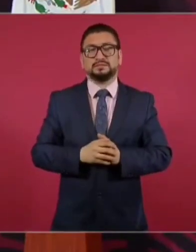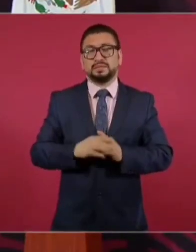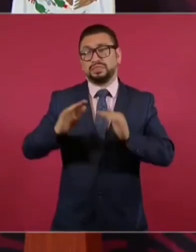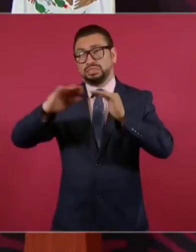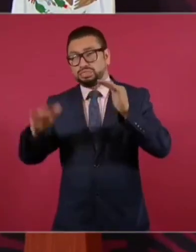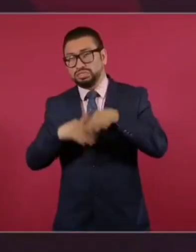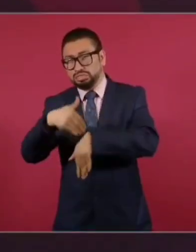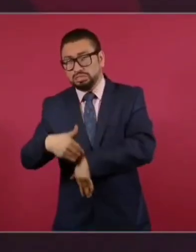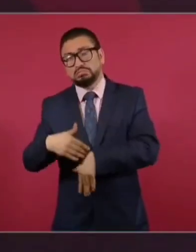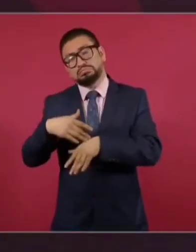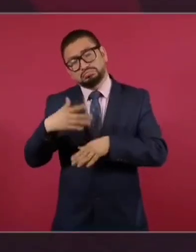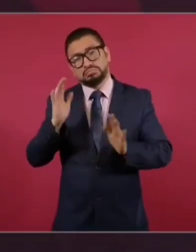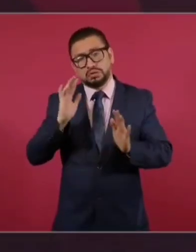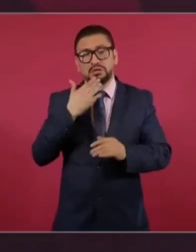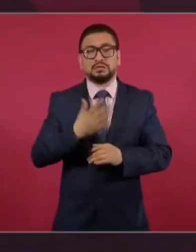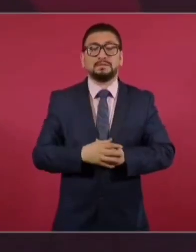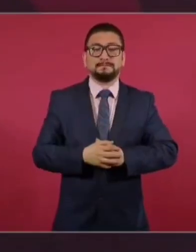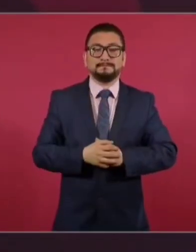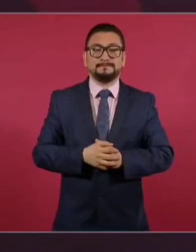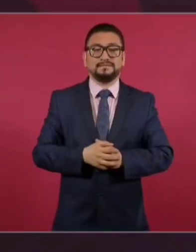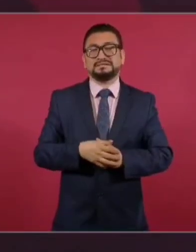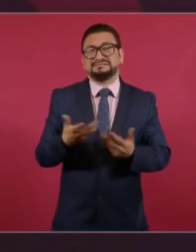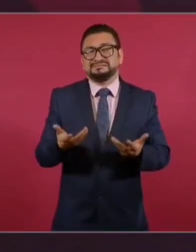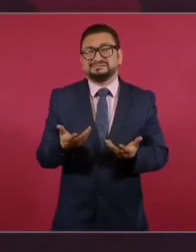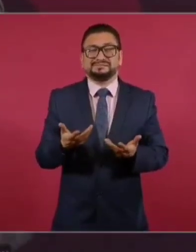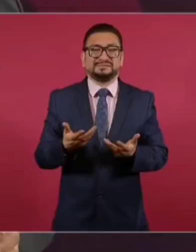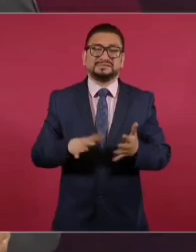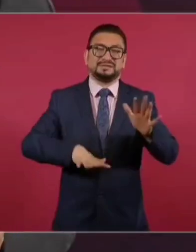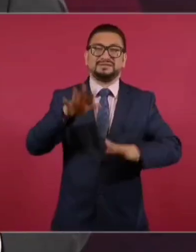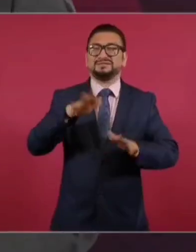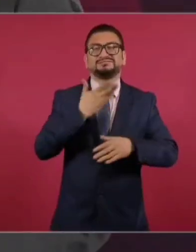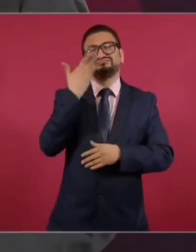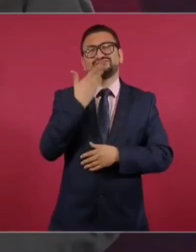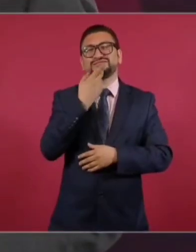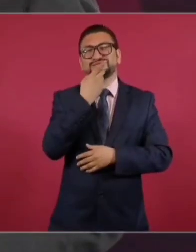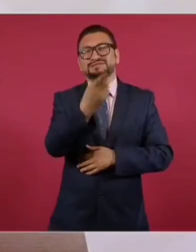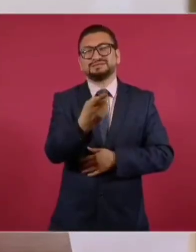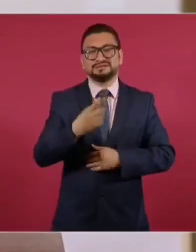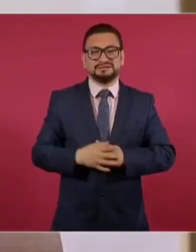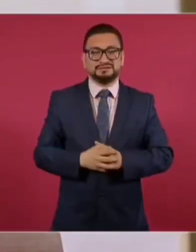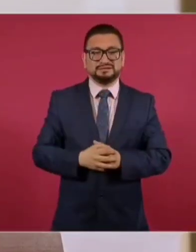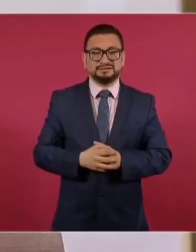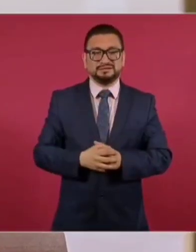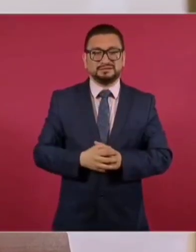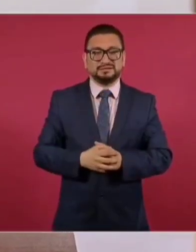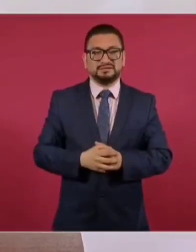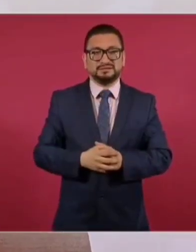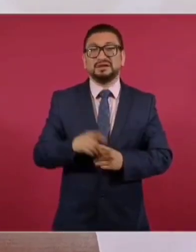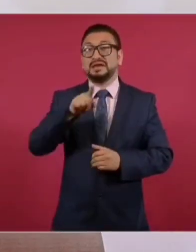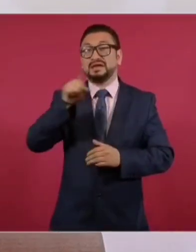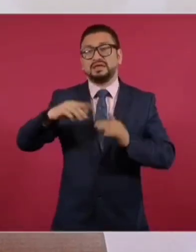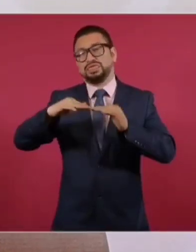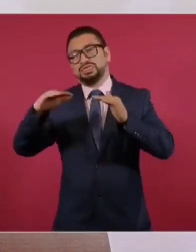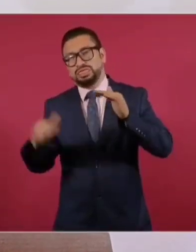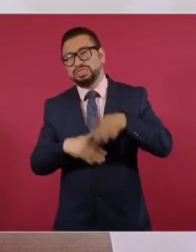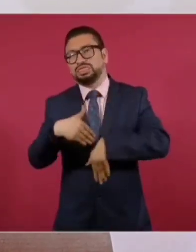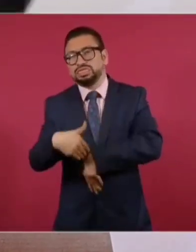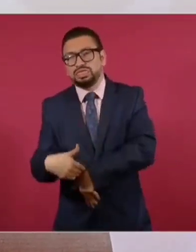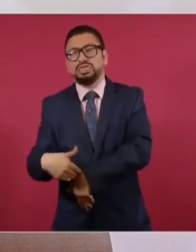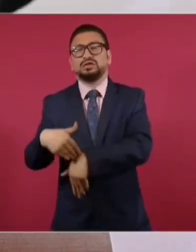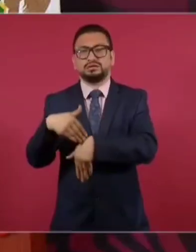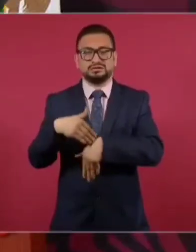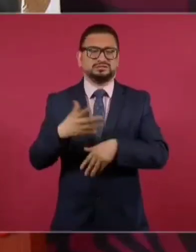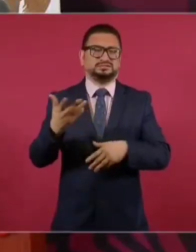y a veces, como se dice coloquialmente, son más papistas que el Papa,